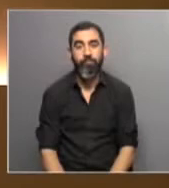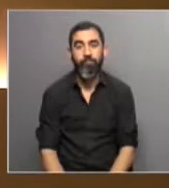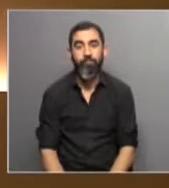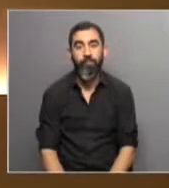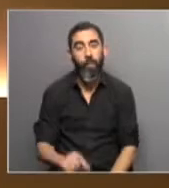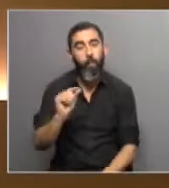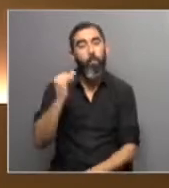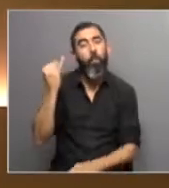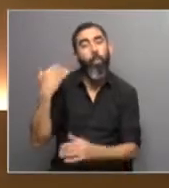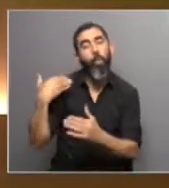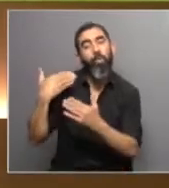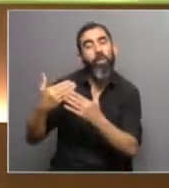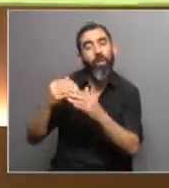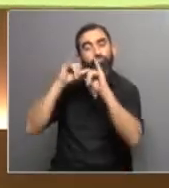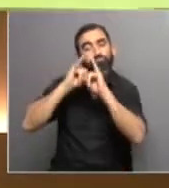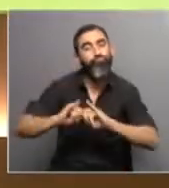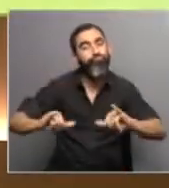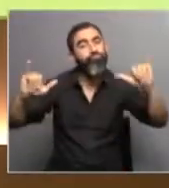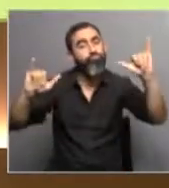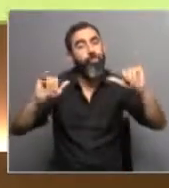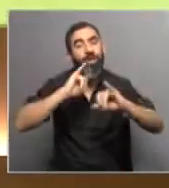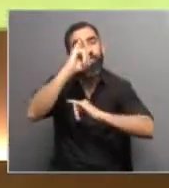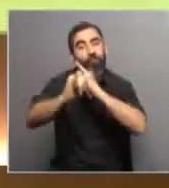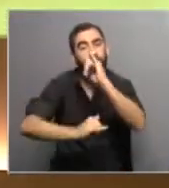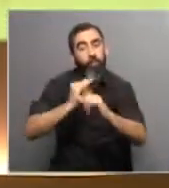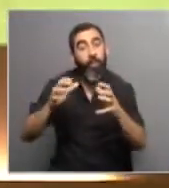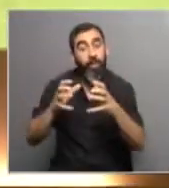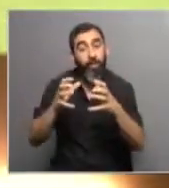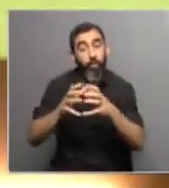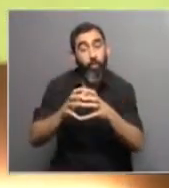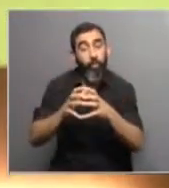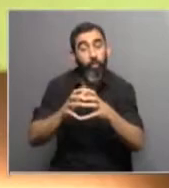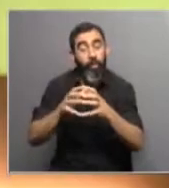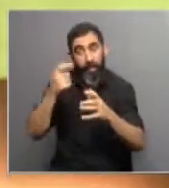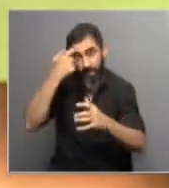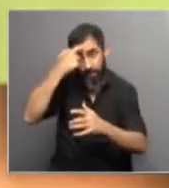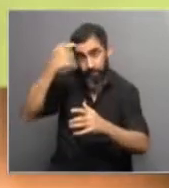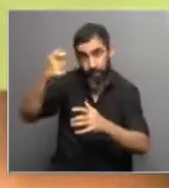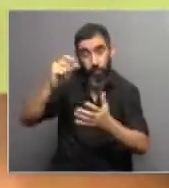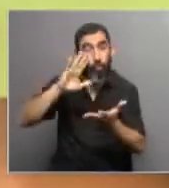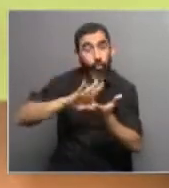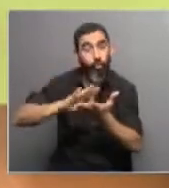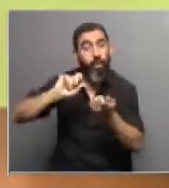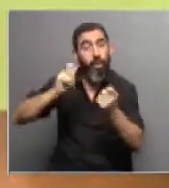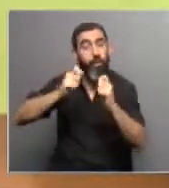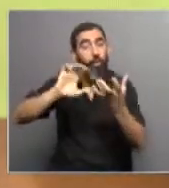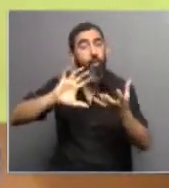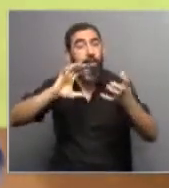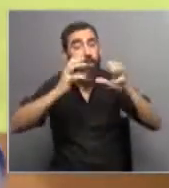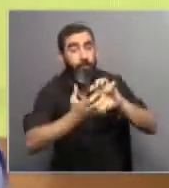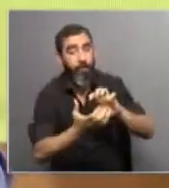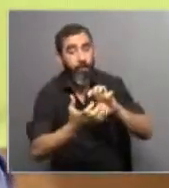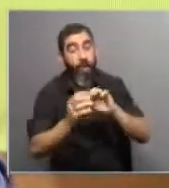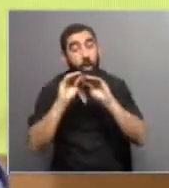Hace pocos días se hizo público un nuevo informe del Grupo Intergubernamental de Expertos sobre Cambio Climático.